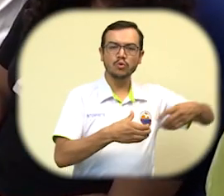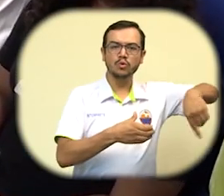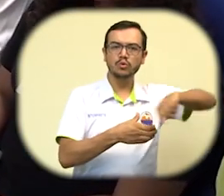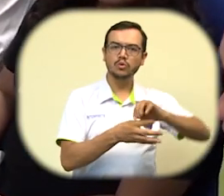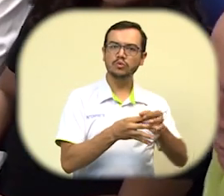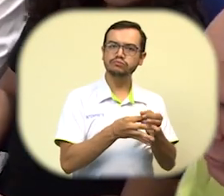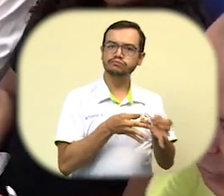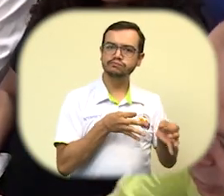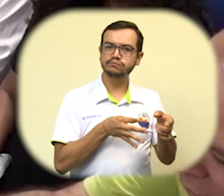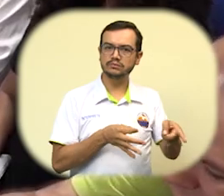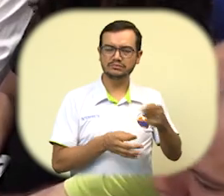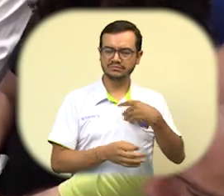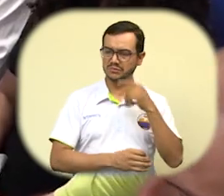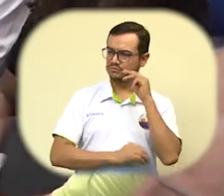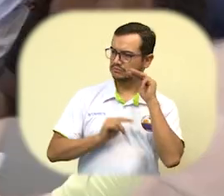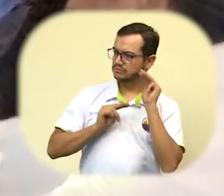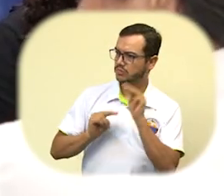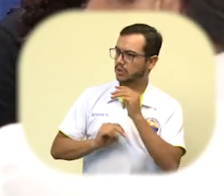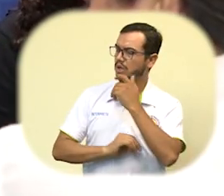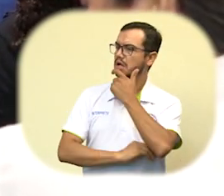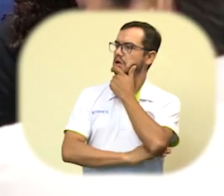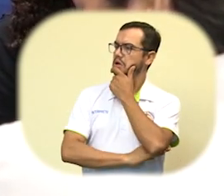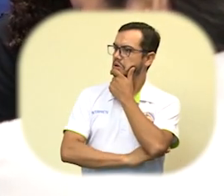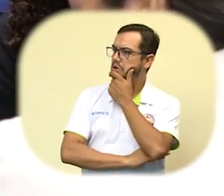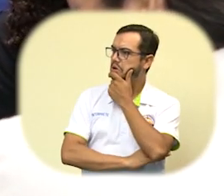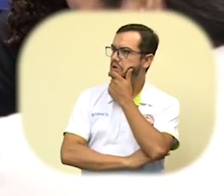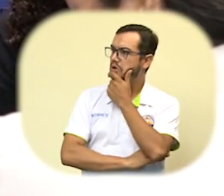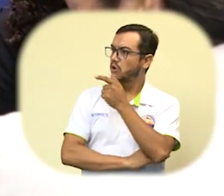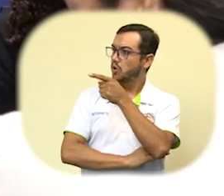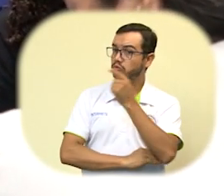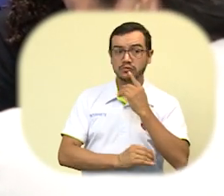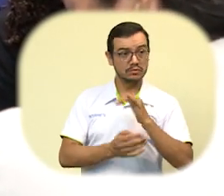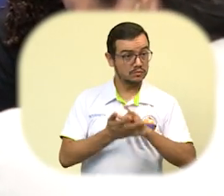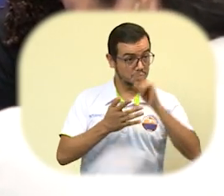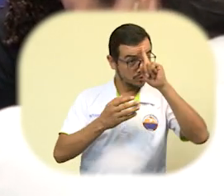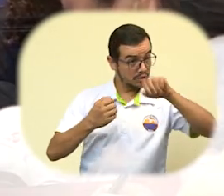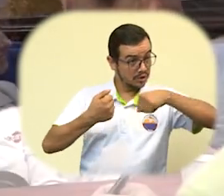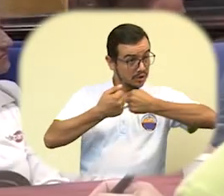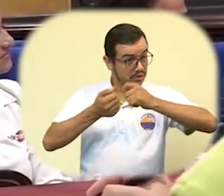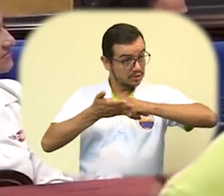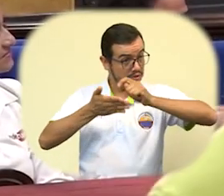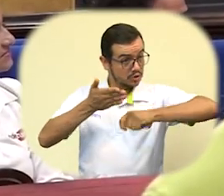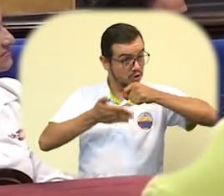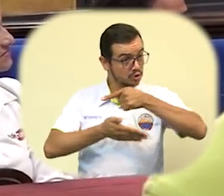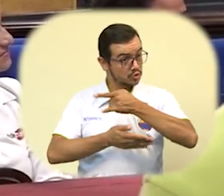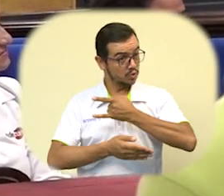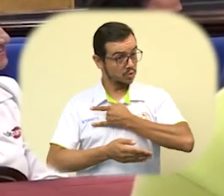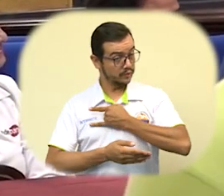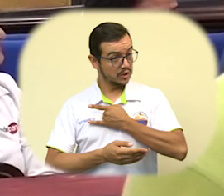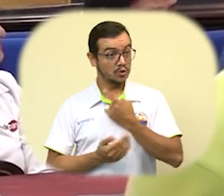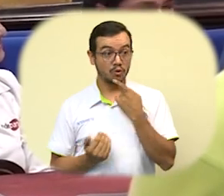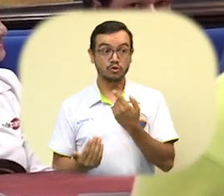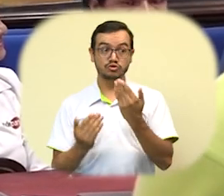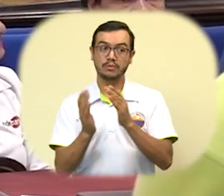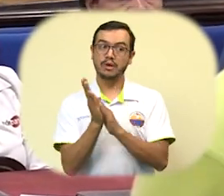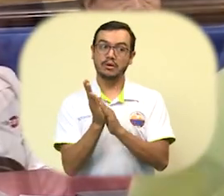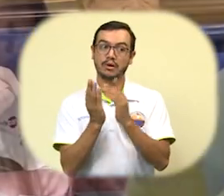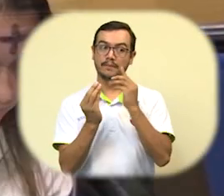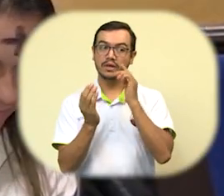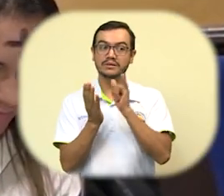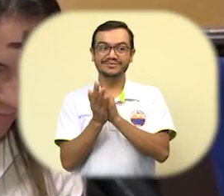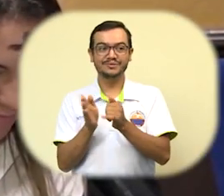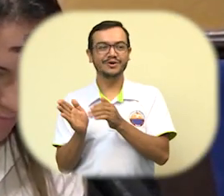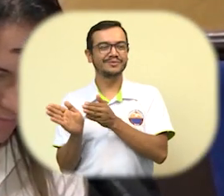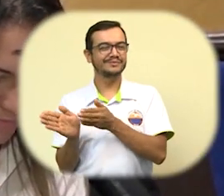del municipio, que nosotros hayamos hecho la alianza estratégica con la universidad para desarrollar el